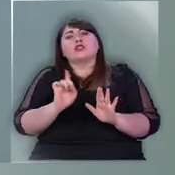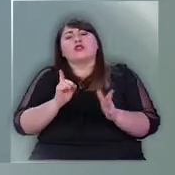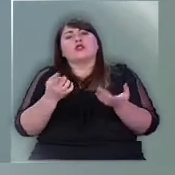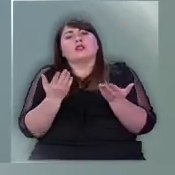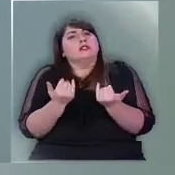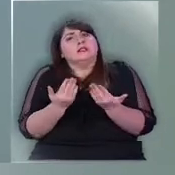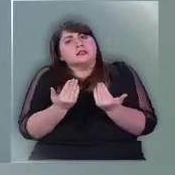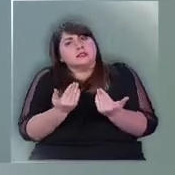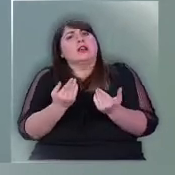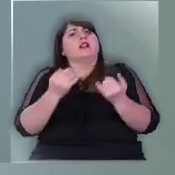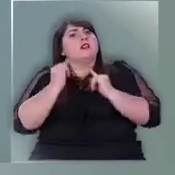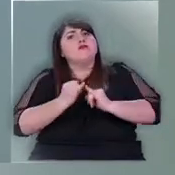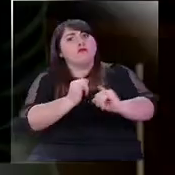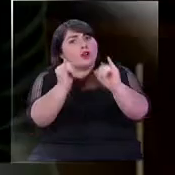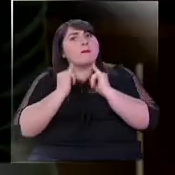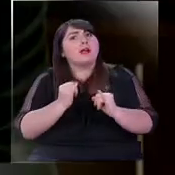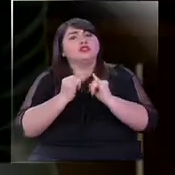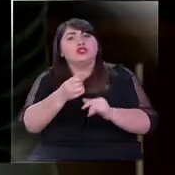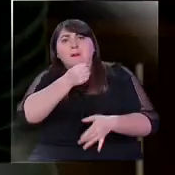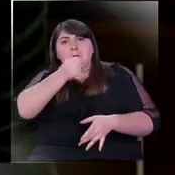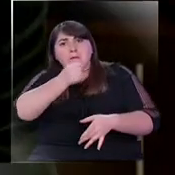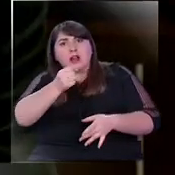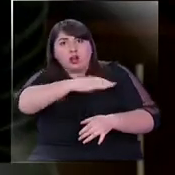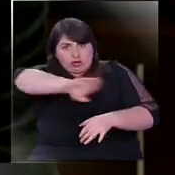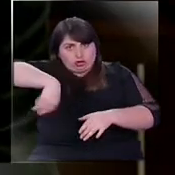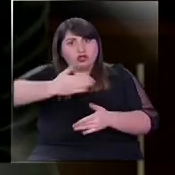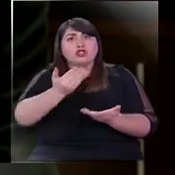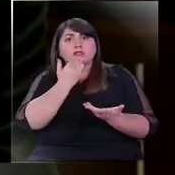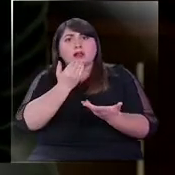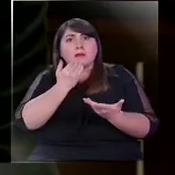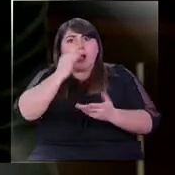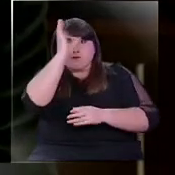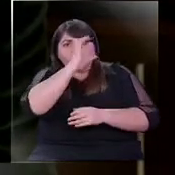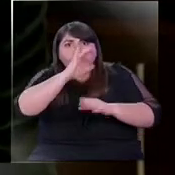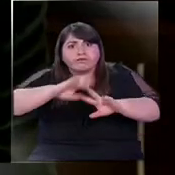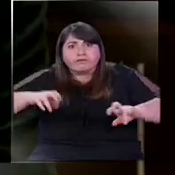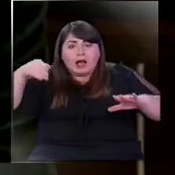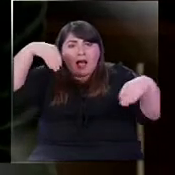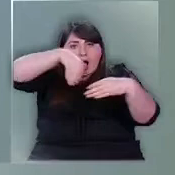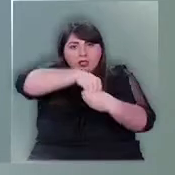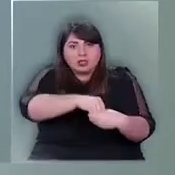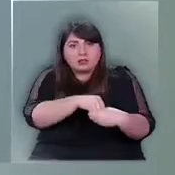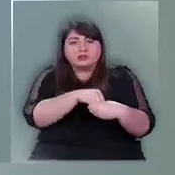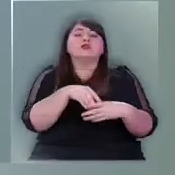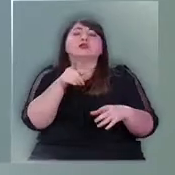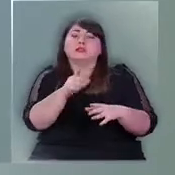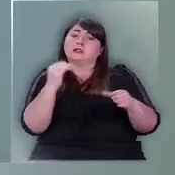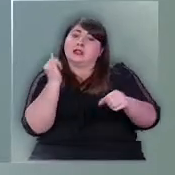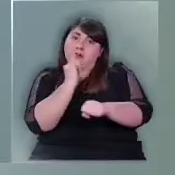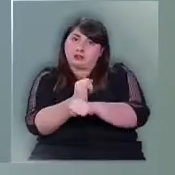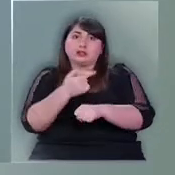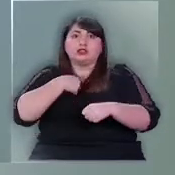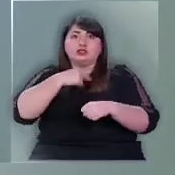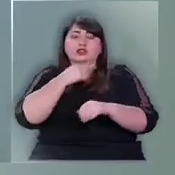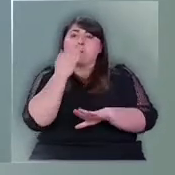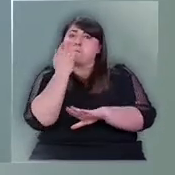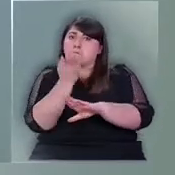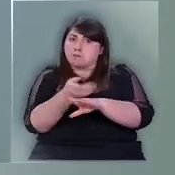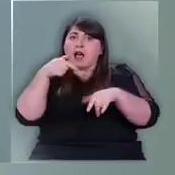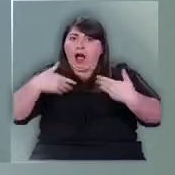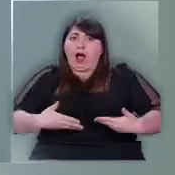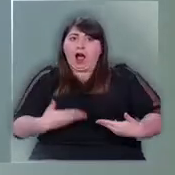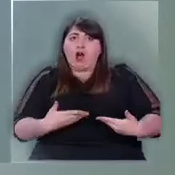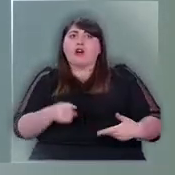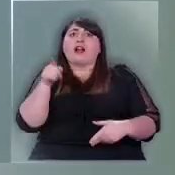la información de prensa, sino que en información que nosotros mismos hemos recabado al interior de la institución, yo dispuse en este momento que